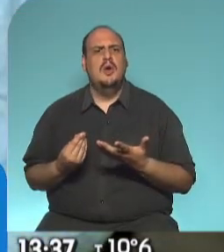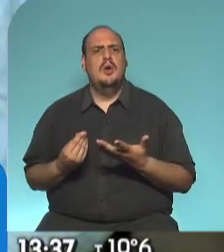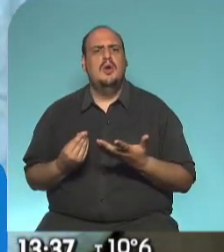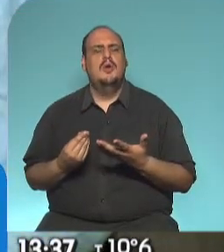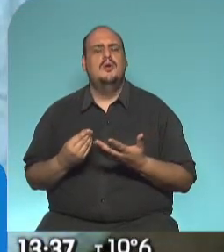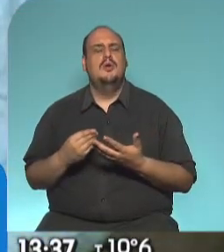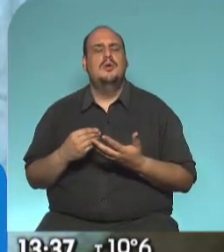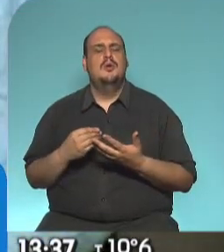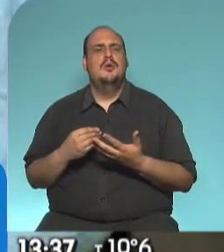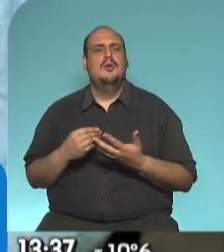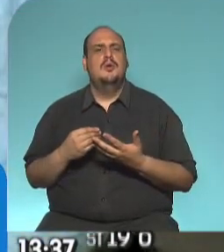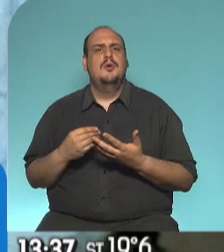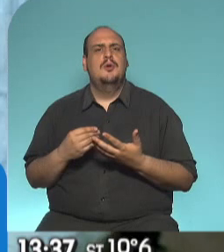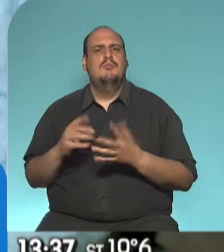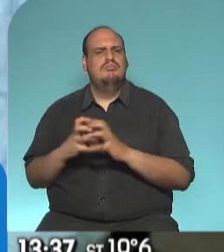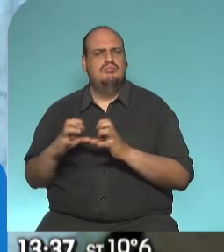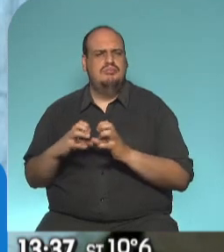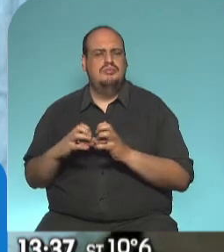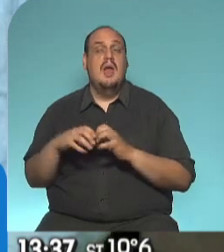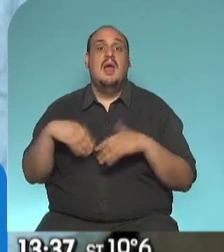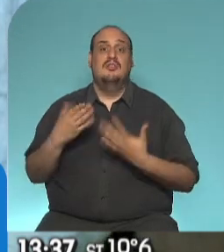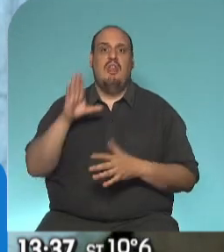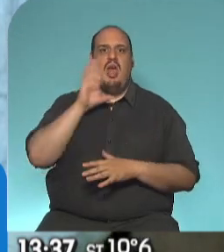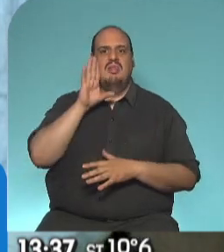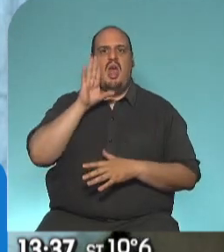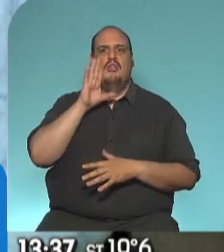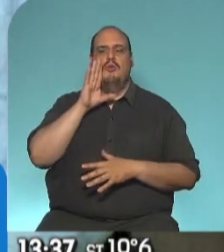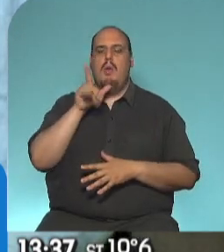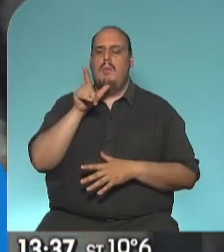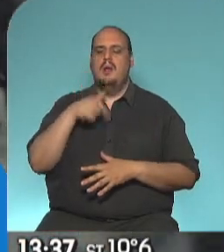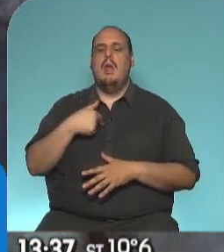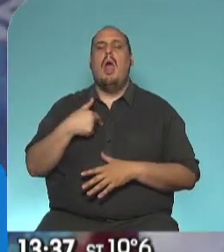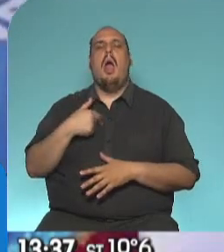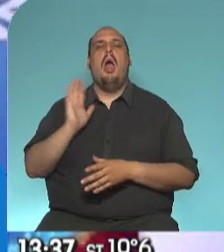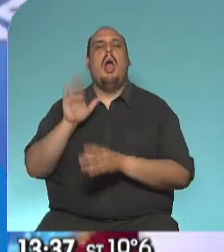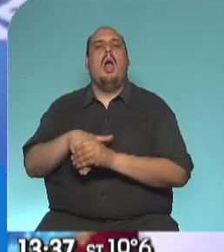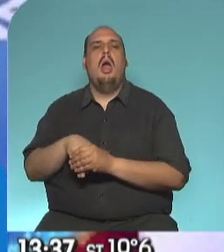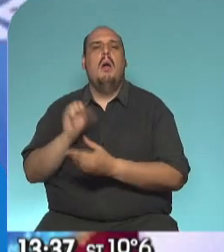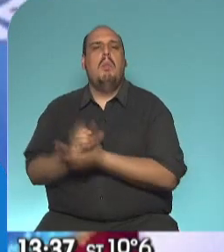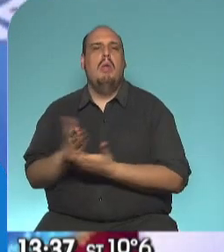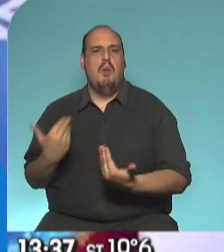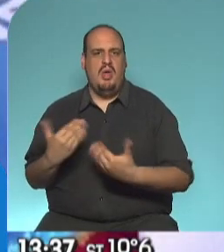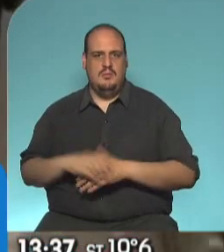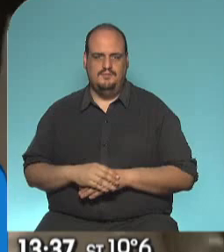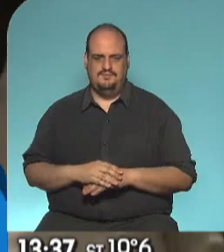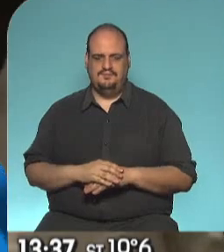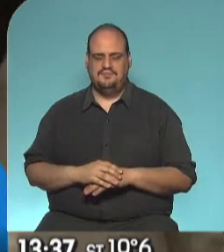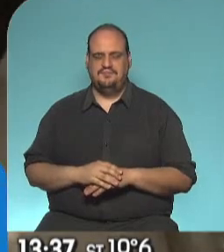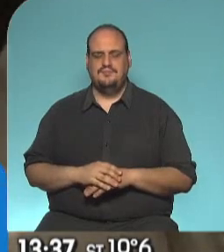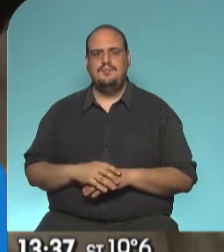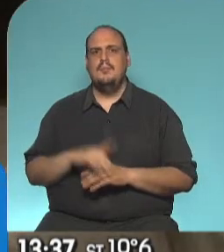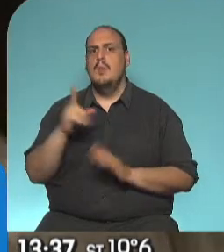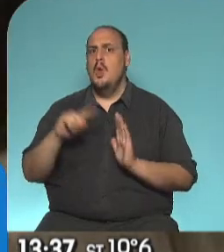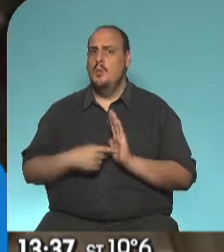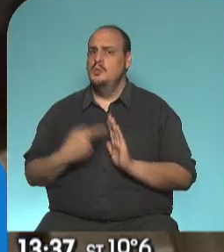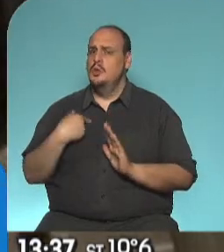Estados Unidos la habilitación, llamémosle política, para que efectivamente implemente estas sanciones. Efectivamente, lo curioso, y esto te